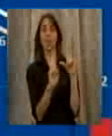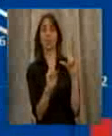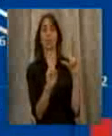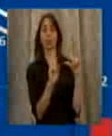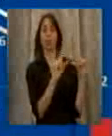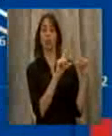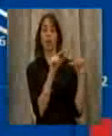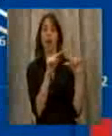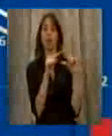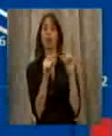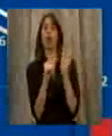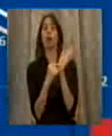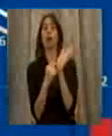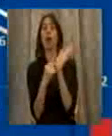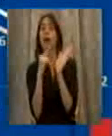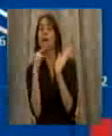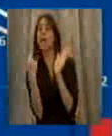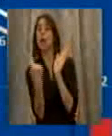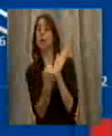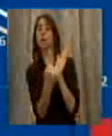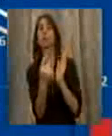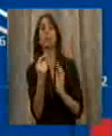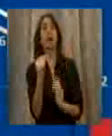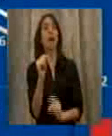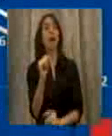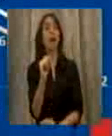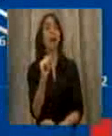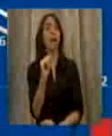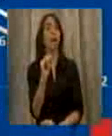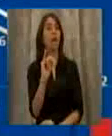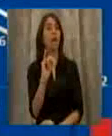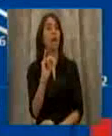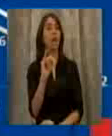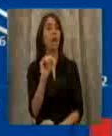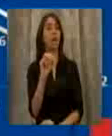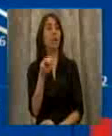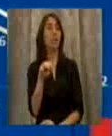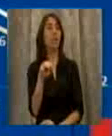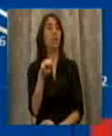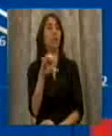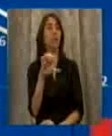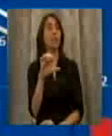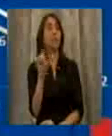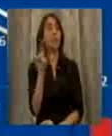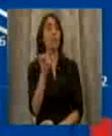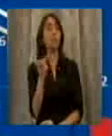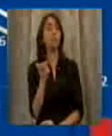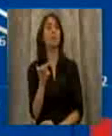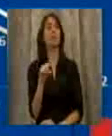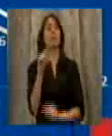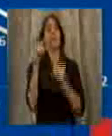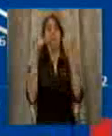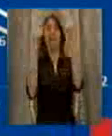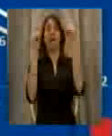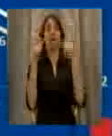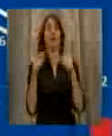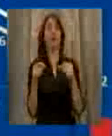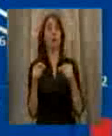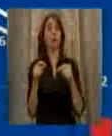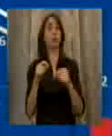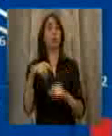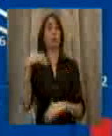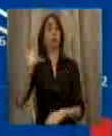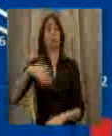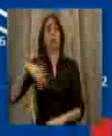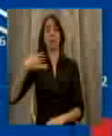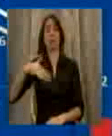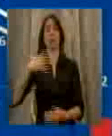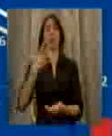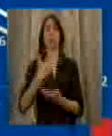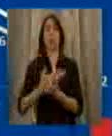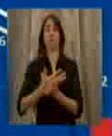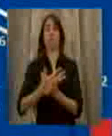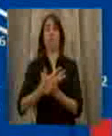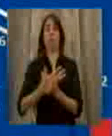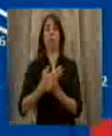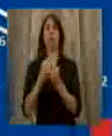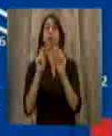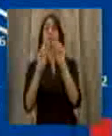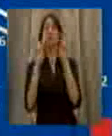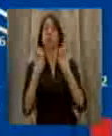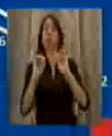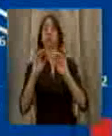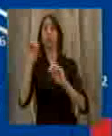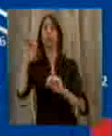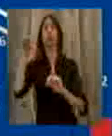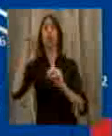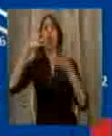la encuesta TIMSS, que debe ser una de las evaluaciones internacionales más importantes que existe en esta materia y más respetada en